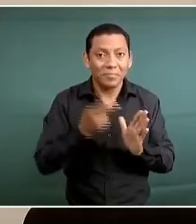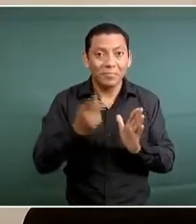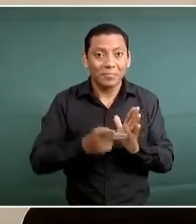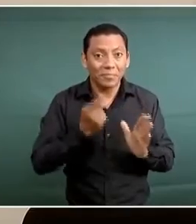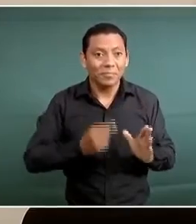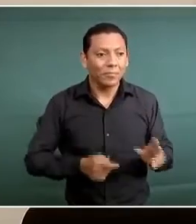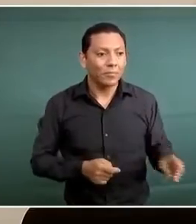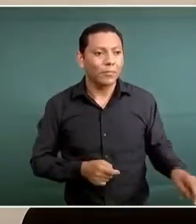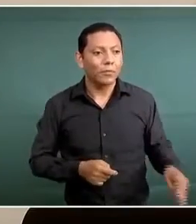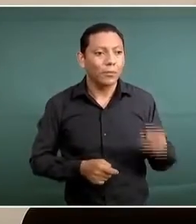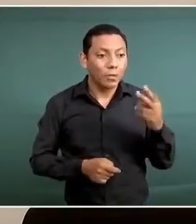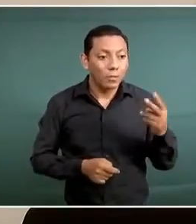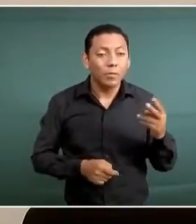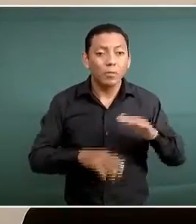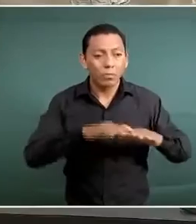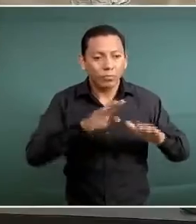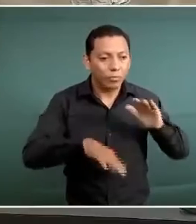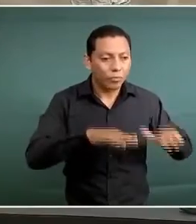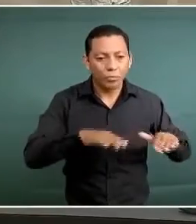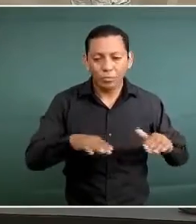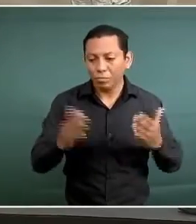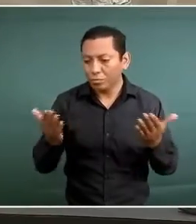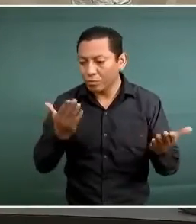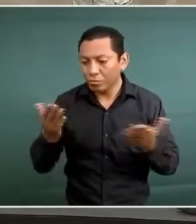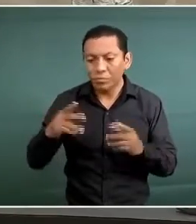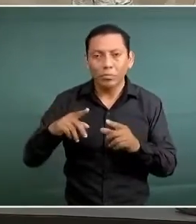más fallecidos que nosotros en promedio